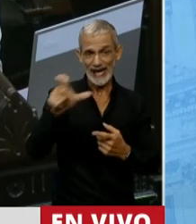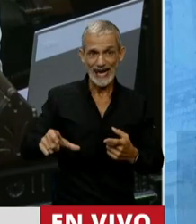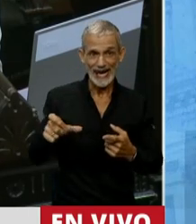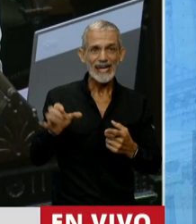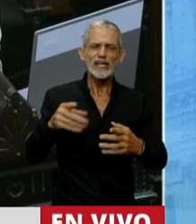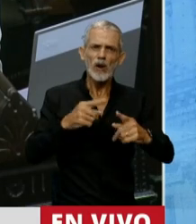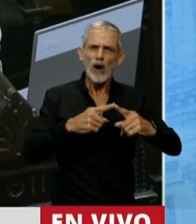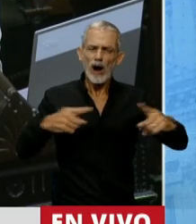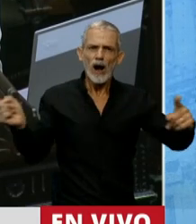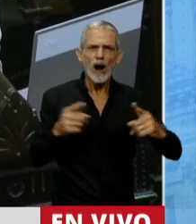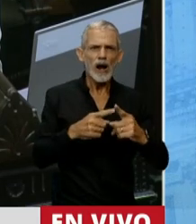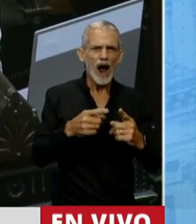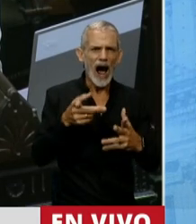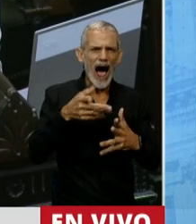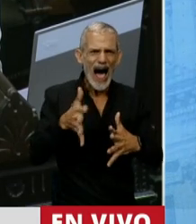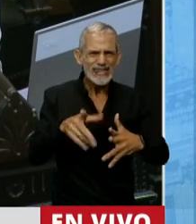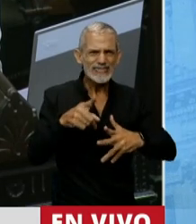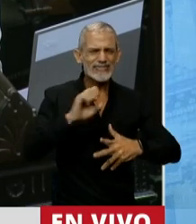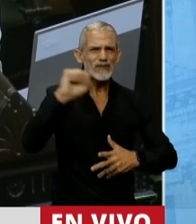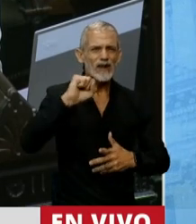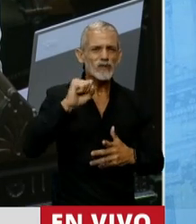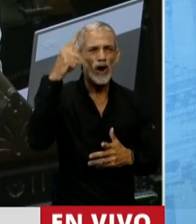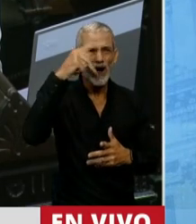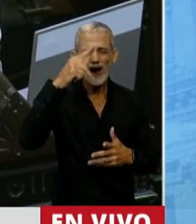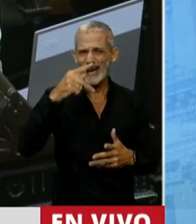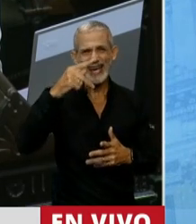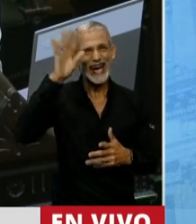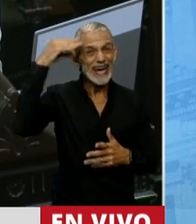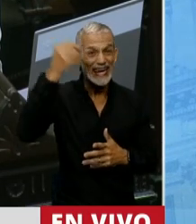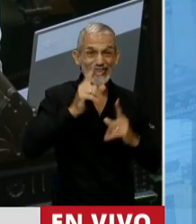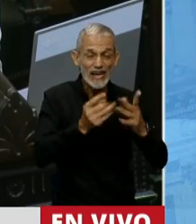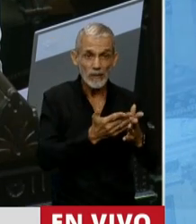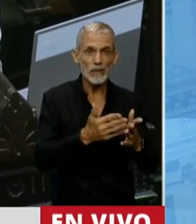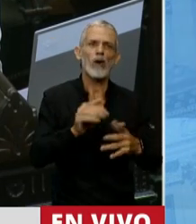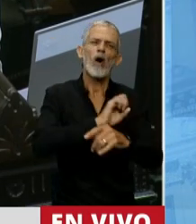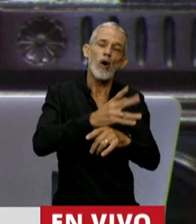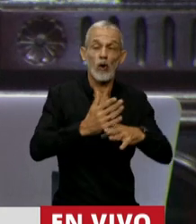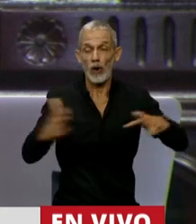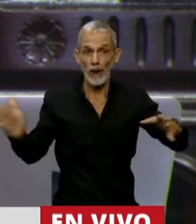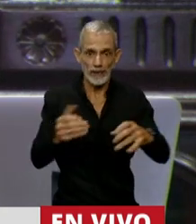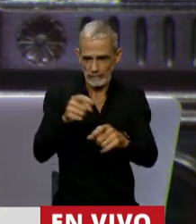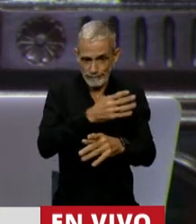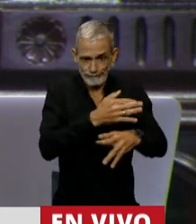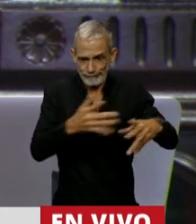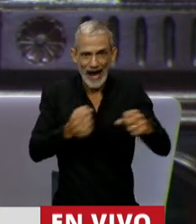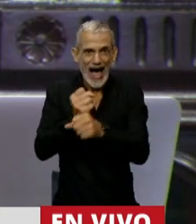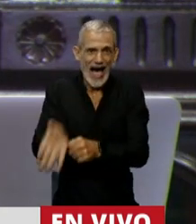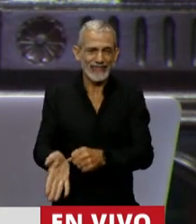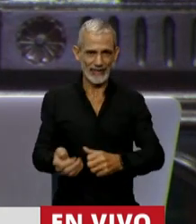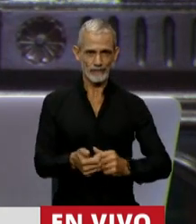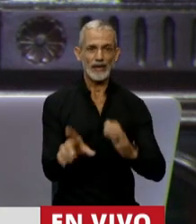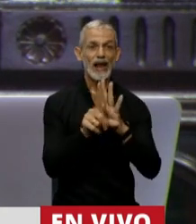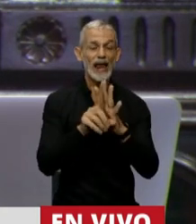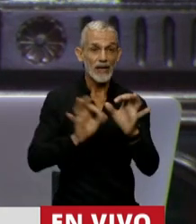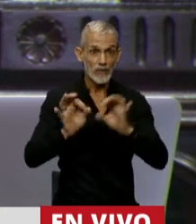la larga estanflación en la cual nos había sumido Cristina Kirchner. Bueno, nada de eso pasó, después vino la pandemia y acá estamos. Esta ley